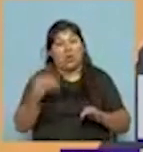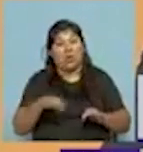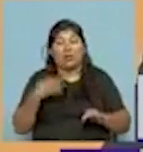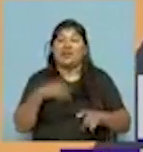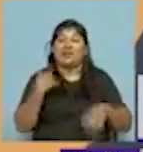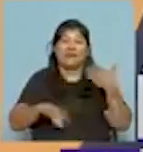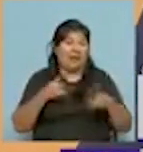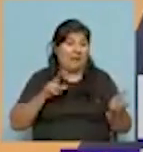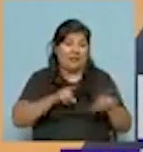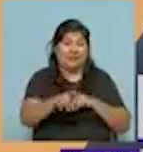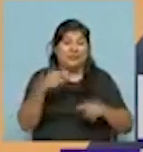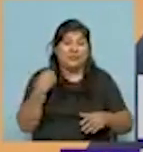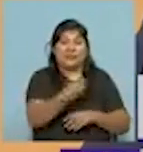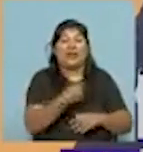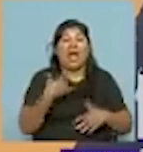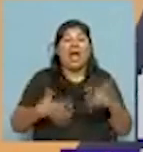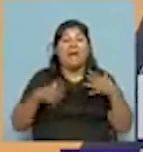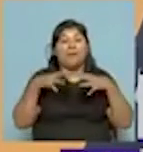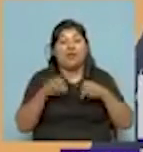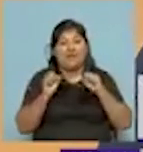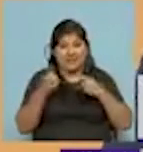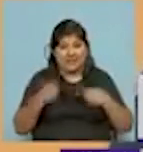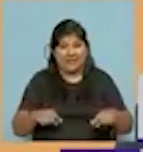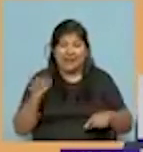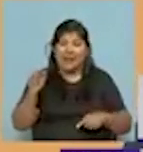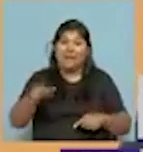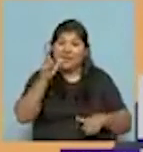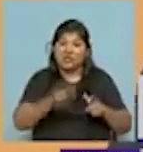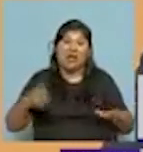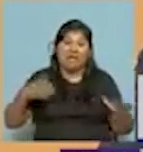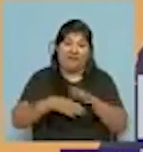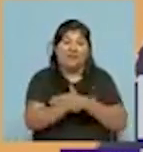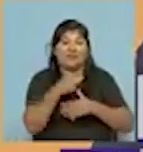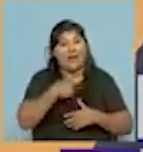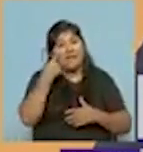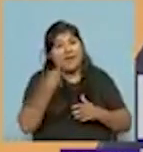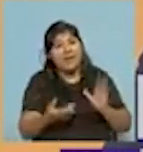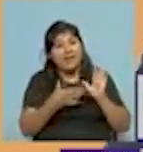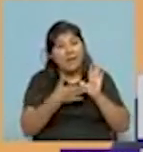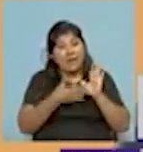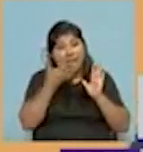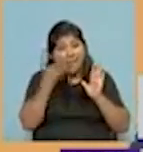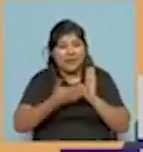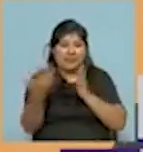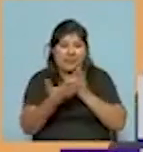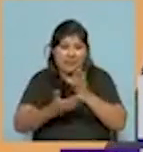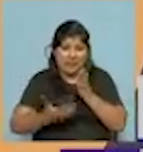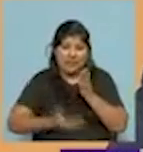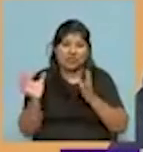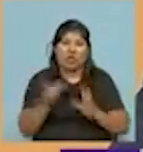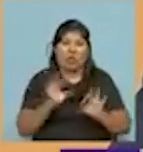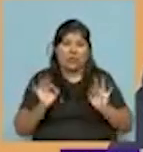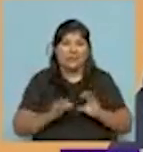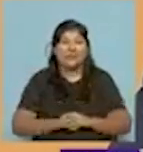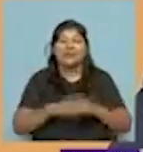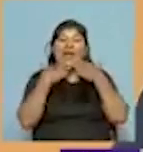atención sea rápido en todos lados aprovechar eso que la gente vaya y fijarse bien los papeles que estén todos los datos perfecto muchas